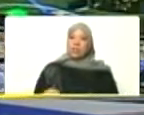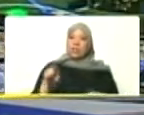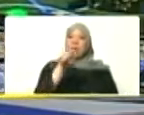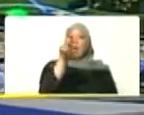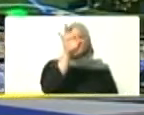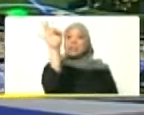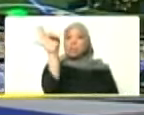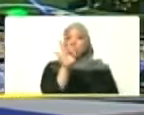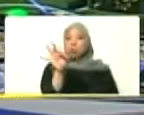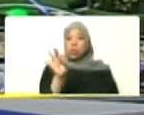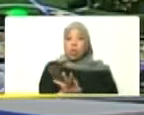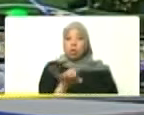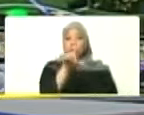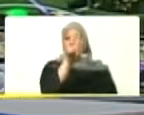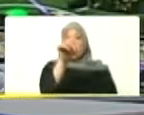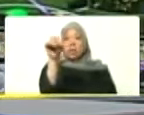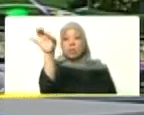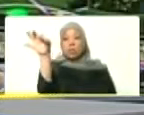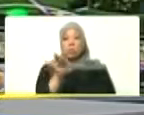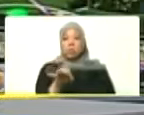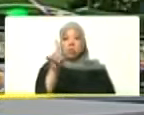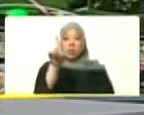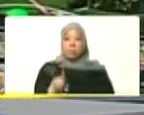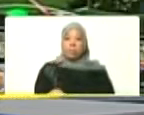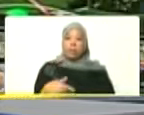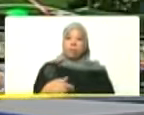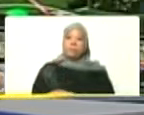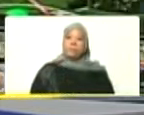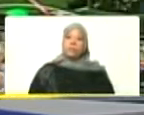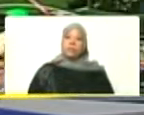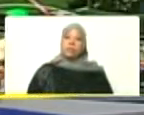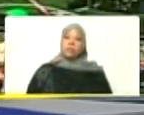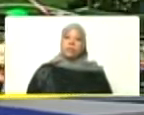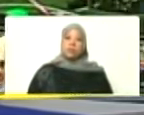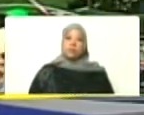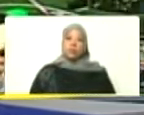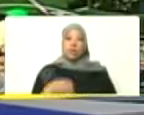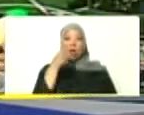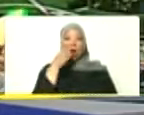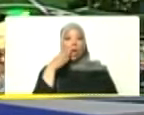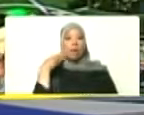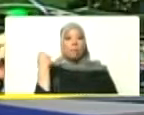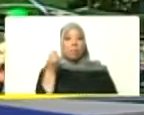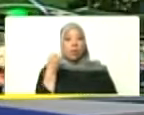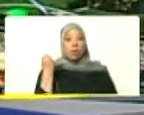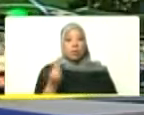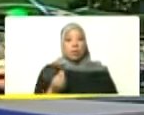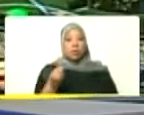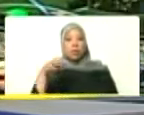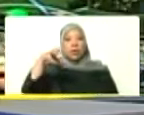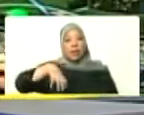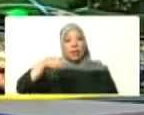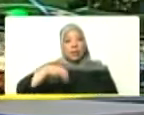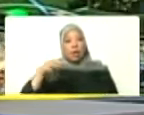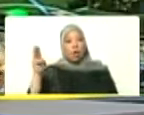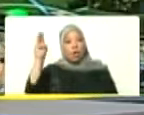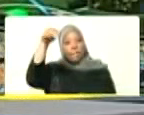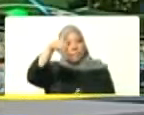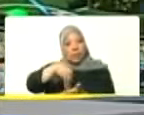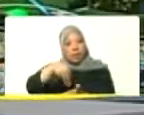100%. Bueno, por aquí tenemos también una experiencia en el estado Miranda,